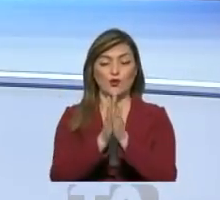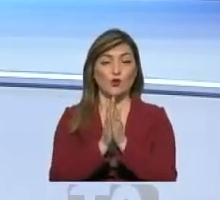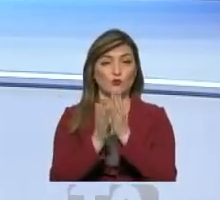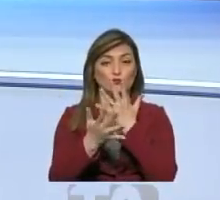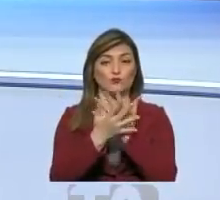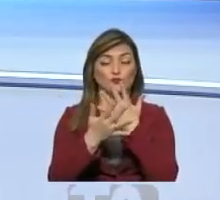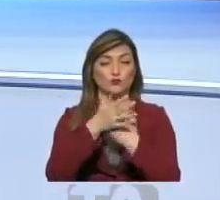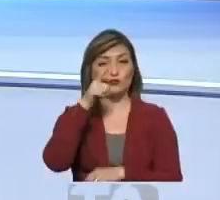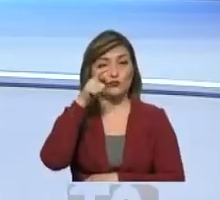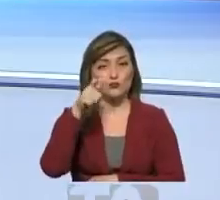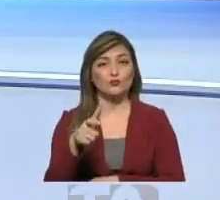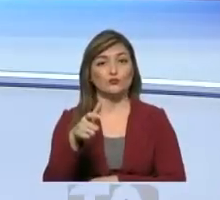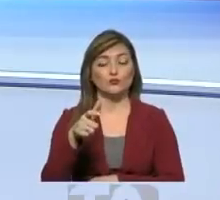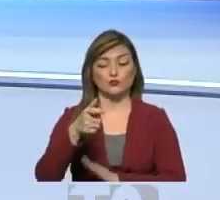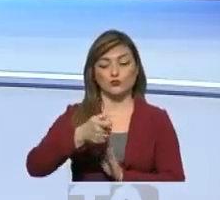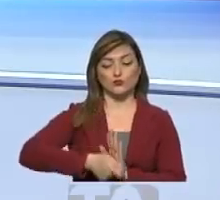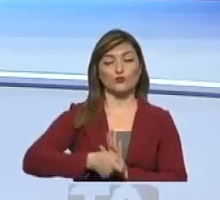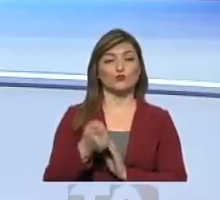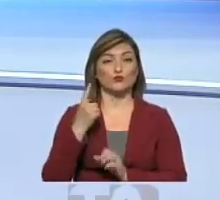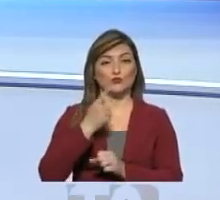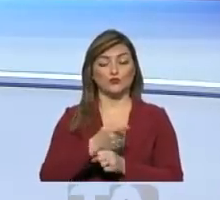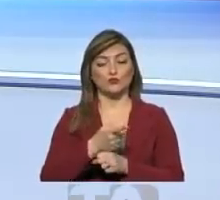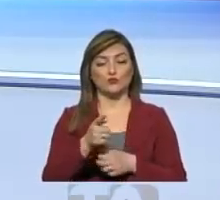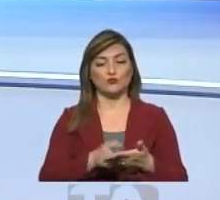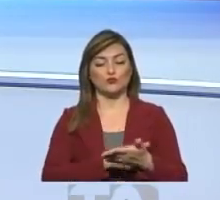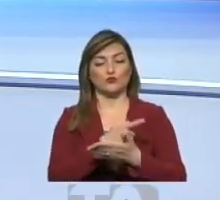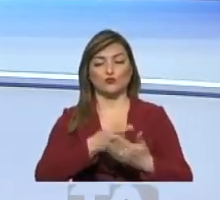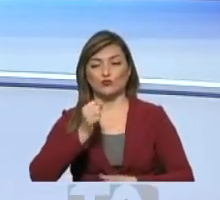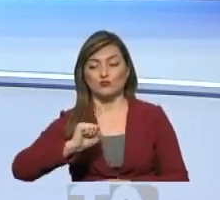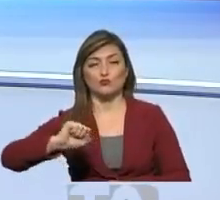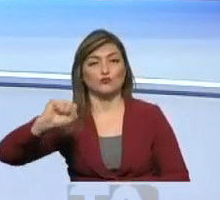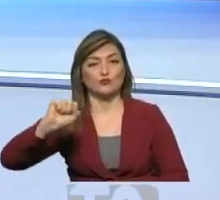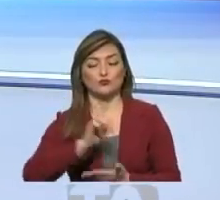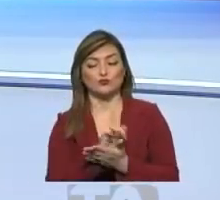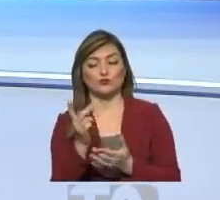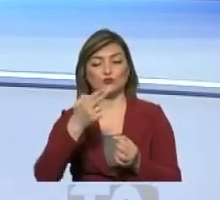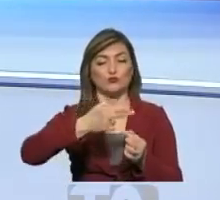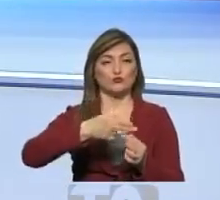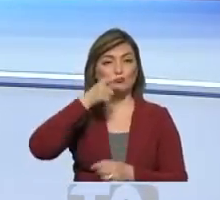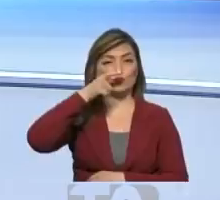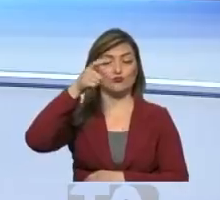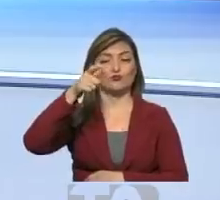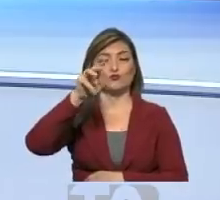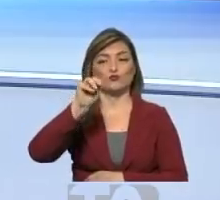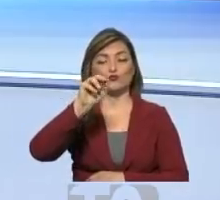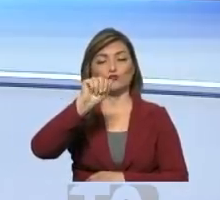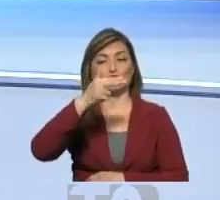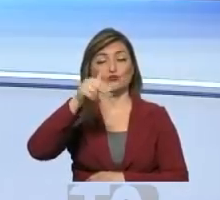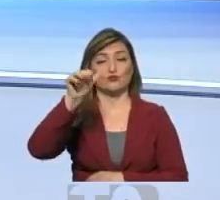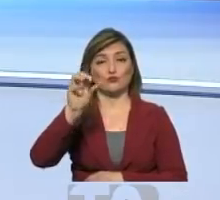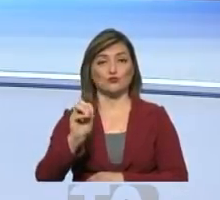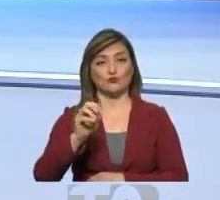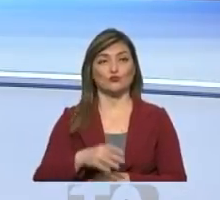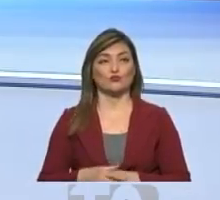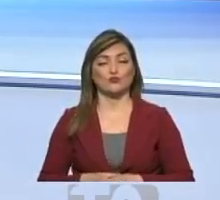de la Fiscalía, una jueza dicta prohibición de salida del país y presentación semanal del fiscal Luis Machado, quien tiene otros